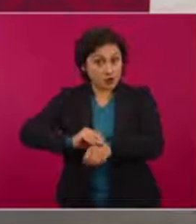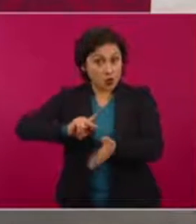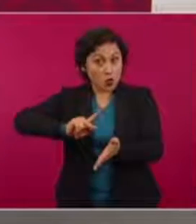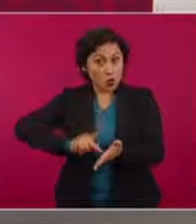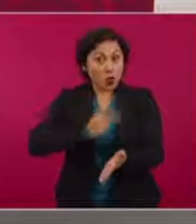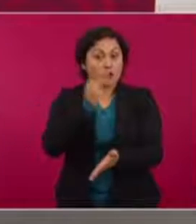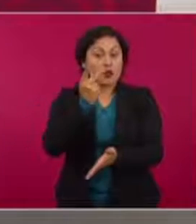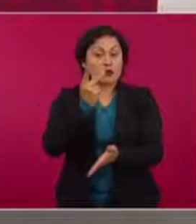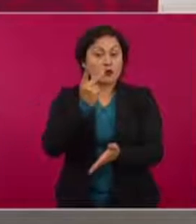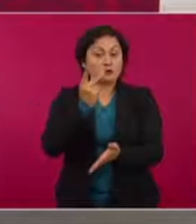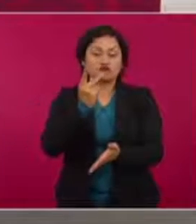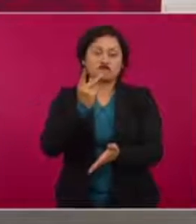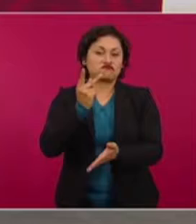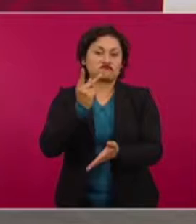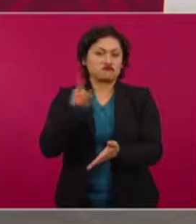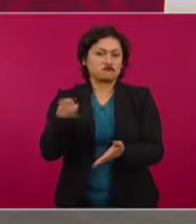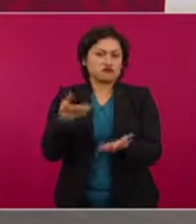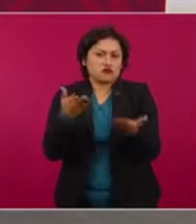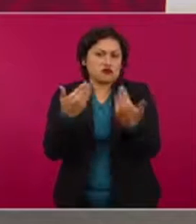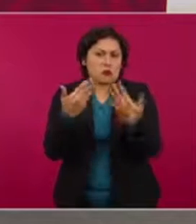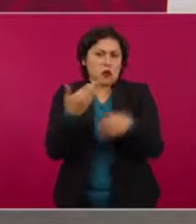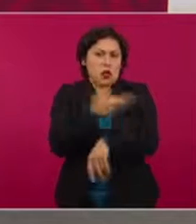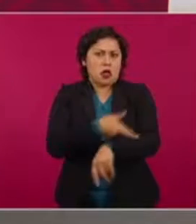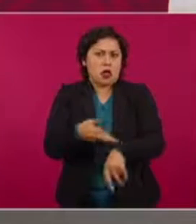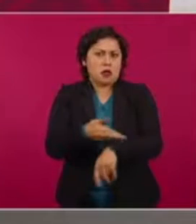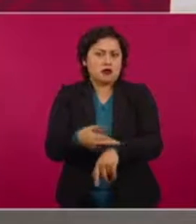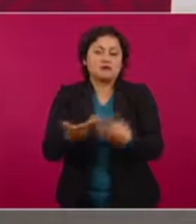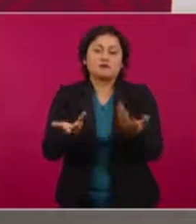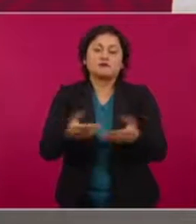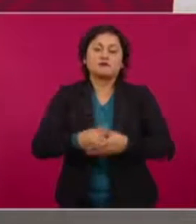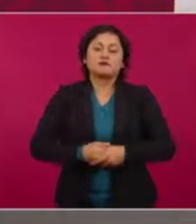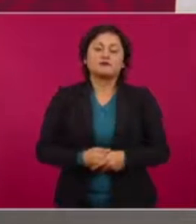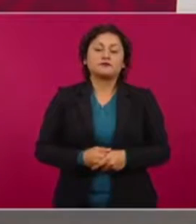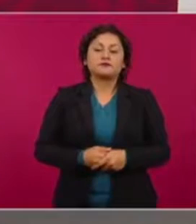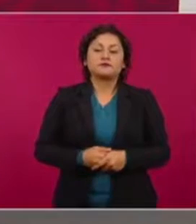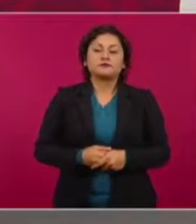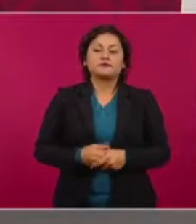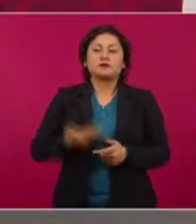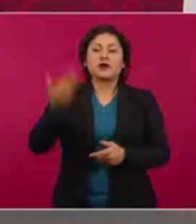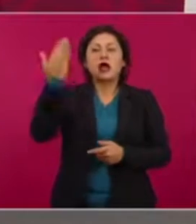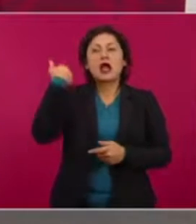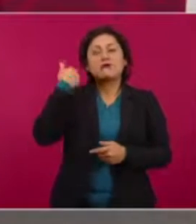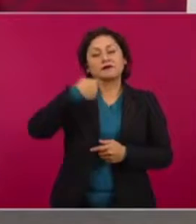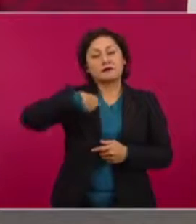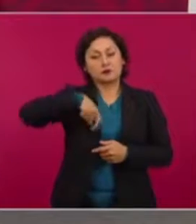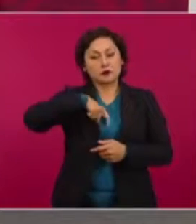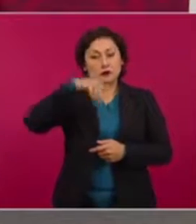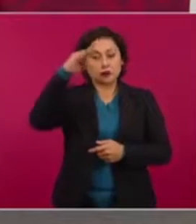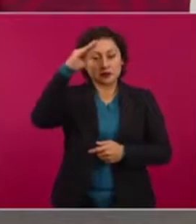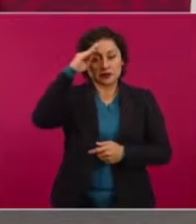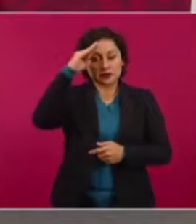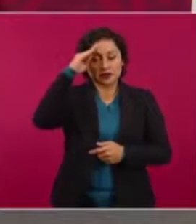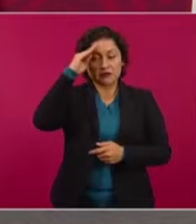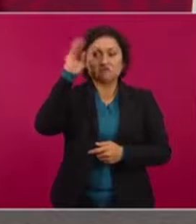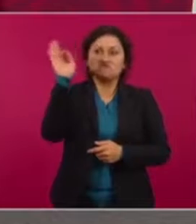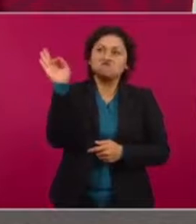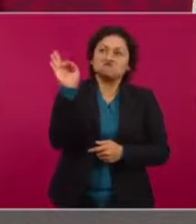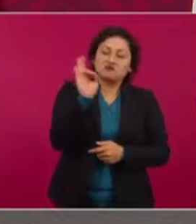Y primero se pensó de que iba a haber una especie de